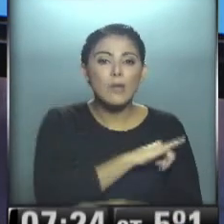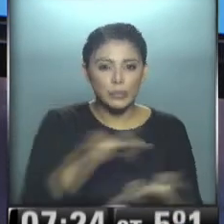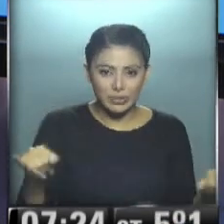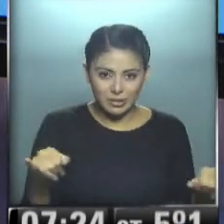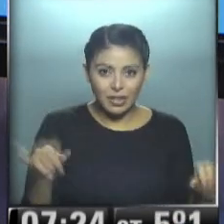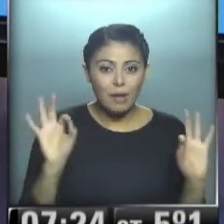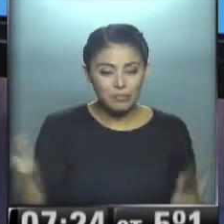ya volvemos